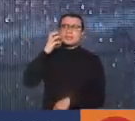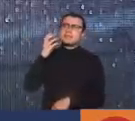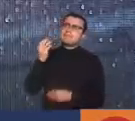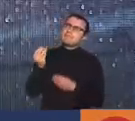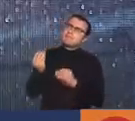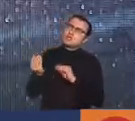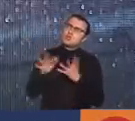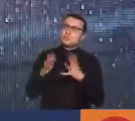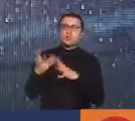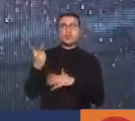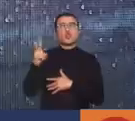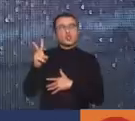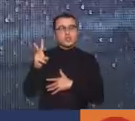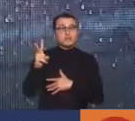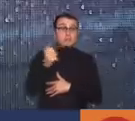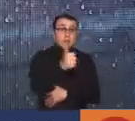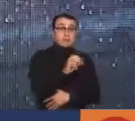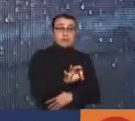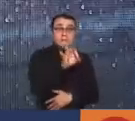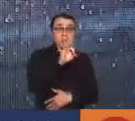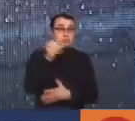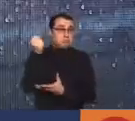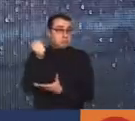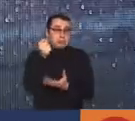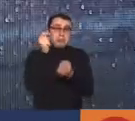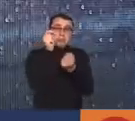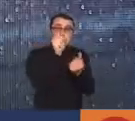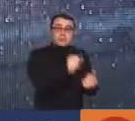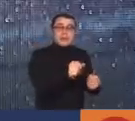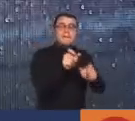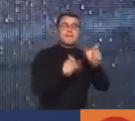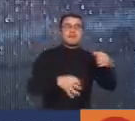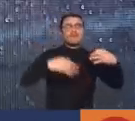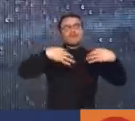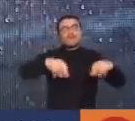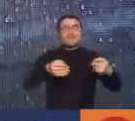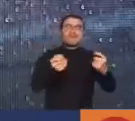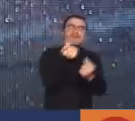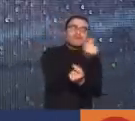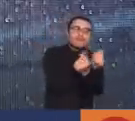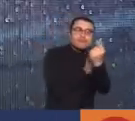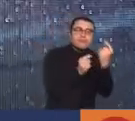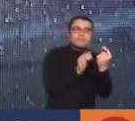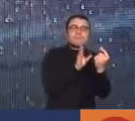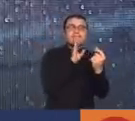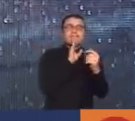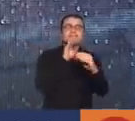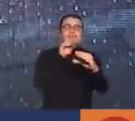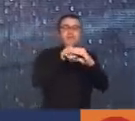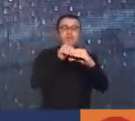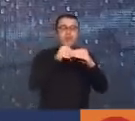10% a la economía popular y sobre todo al mundo agrario, al